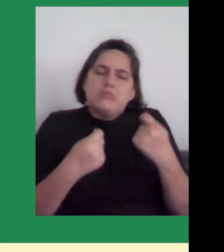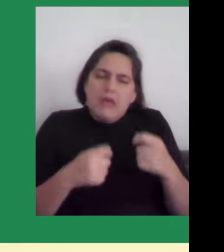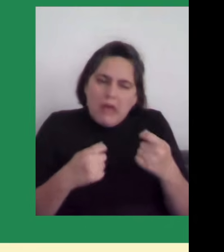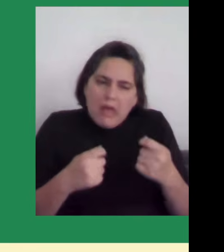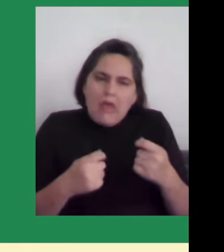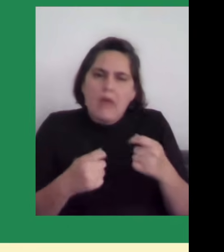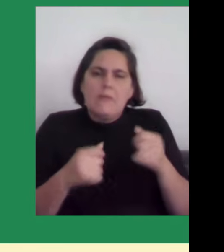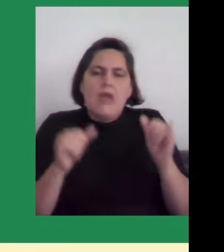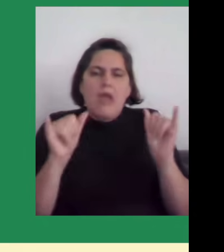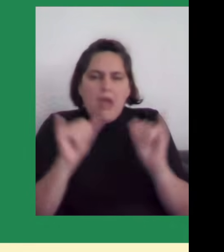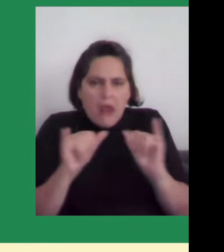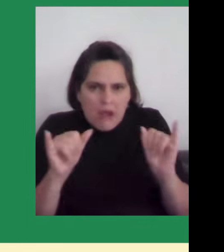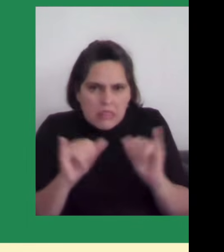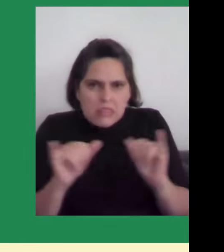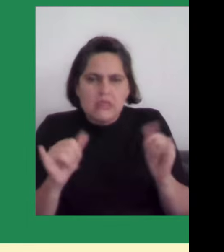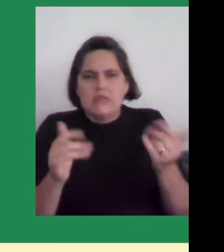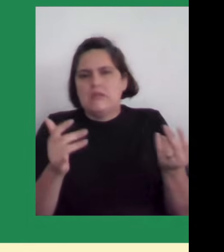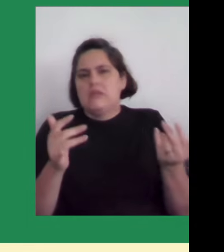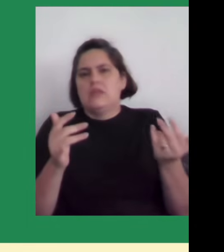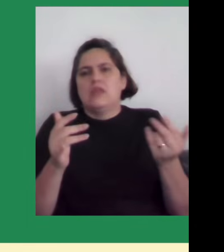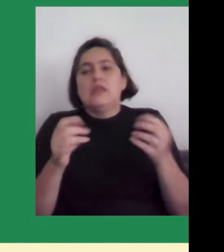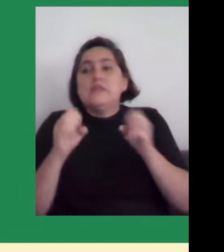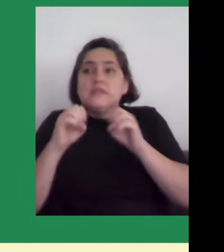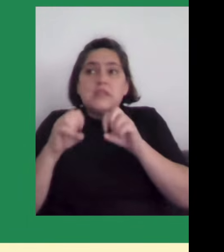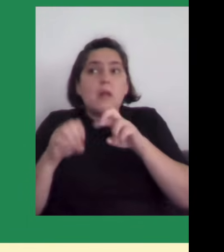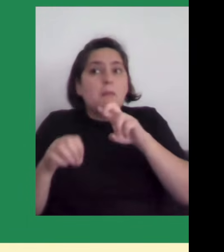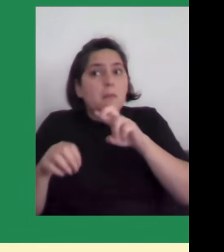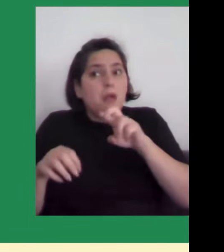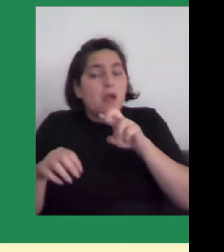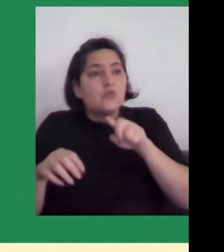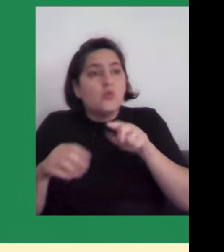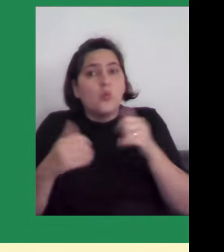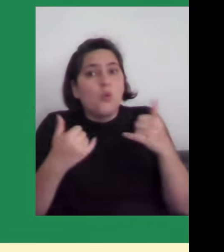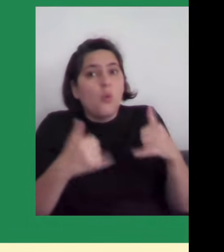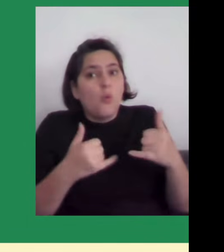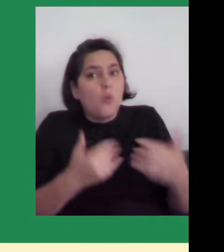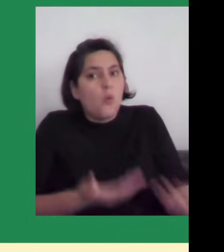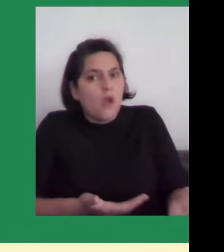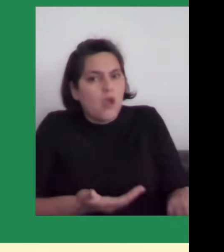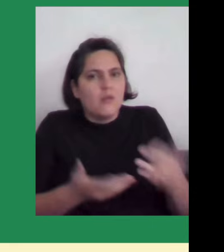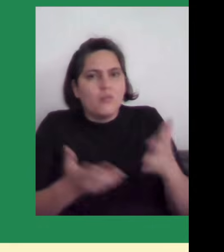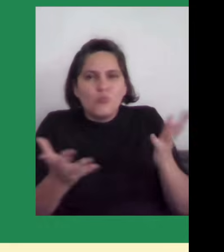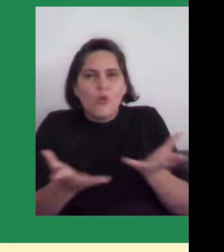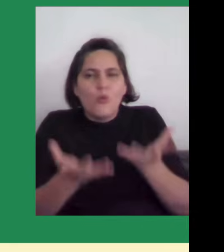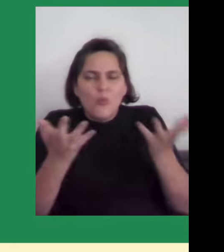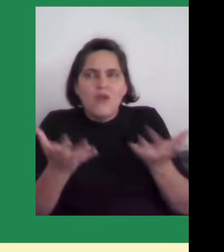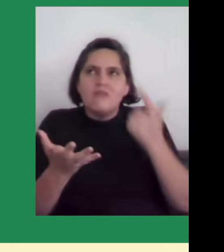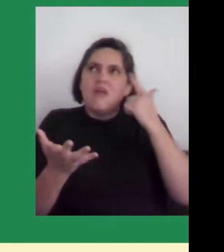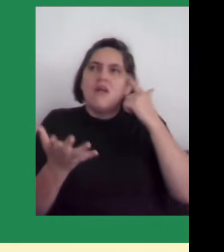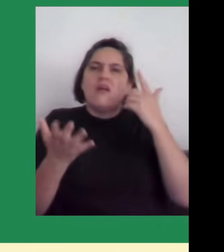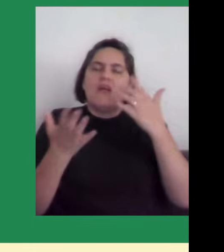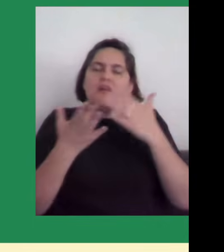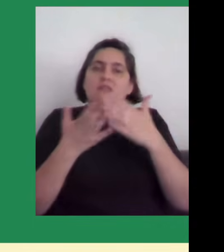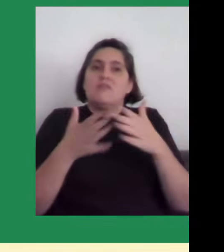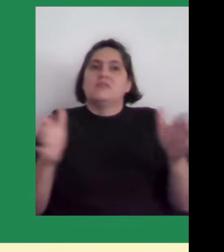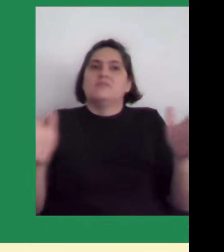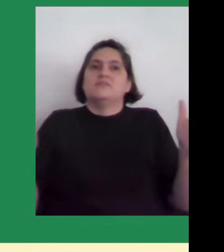infantil, después enseñarle a los padres a jugar con los niños, que es lo que promueve, ¿no es cierto?, el